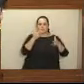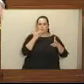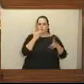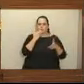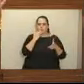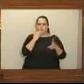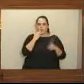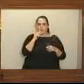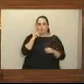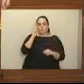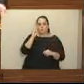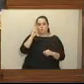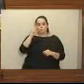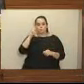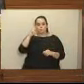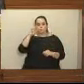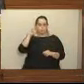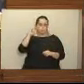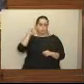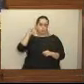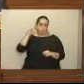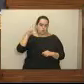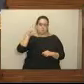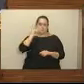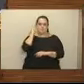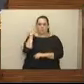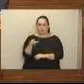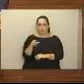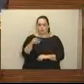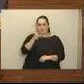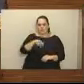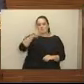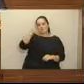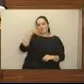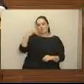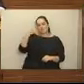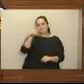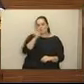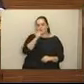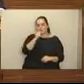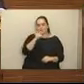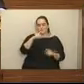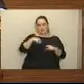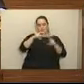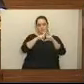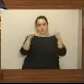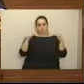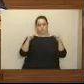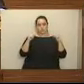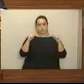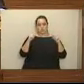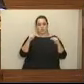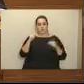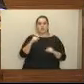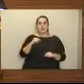Pujol. Bien, hay un periodista asturiano, Gregorio Morán, que escribió de Pujol lo